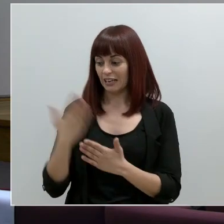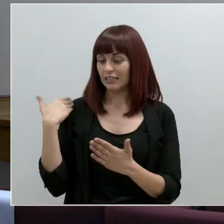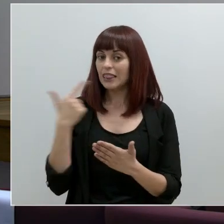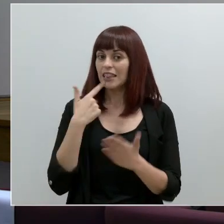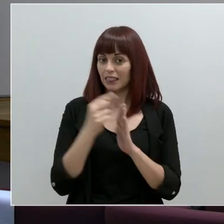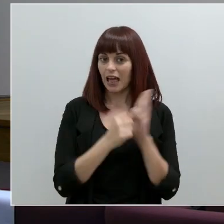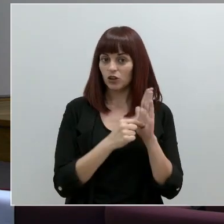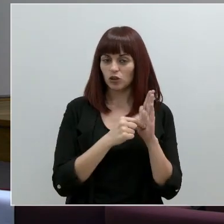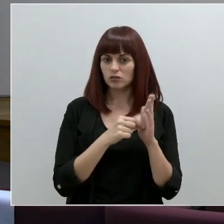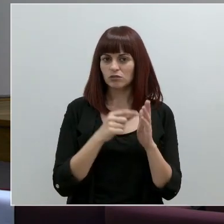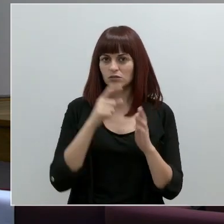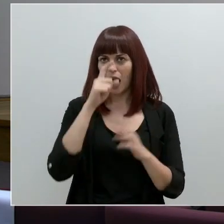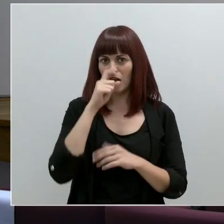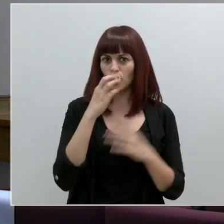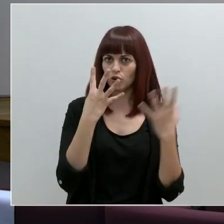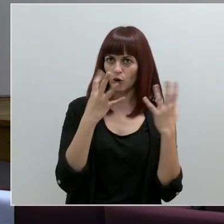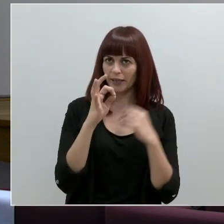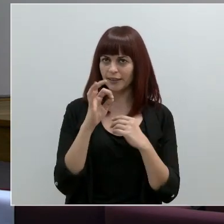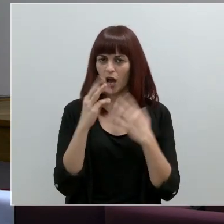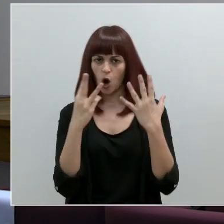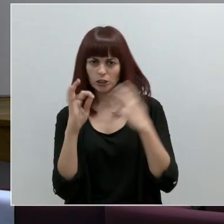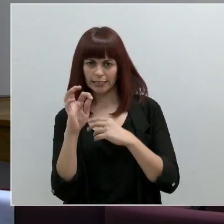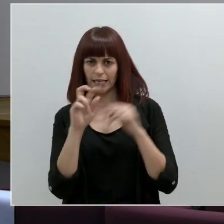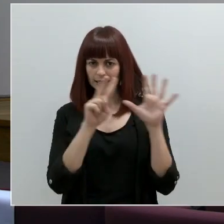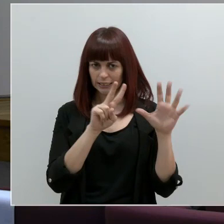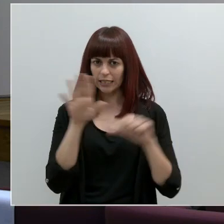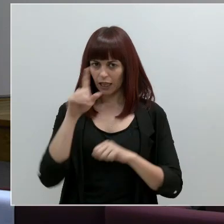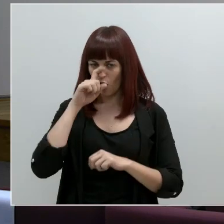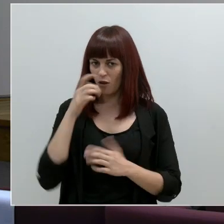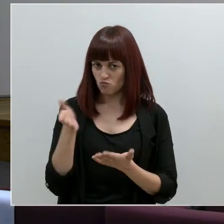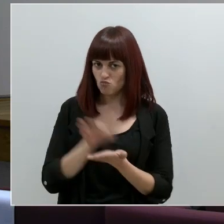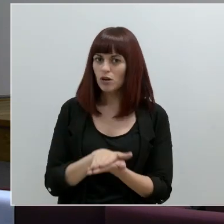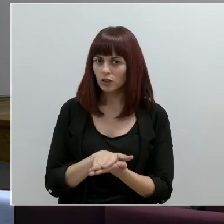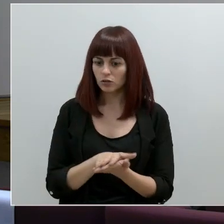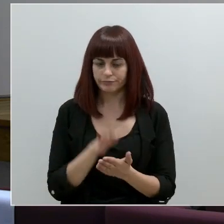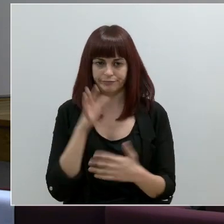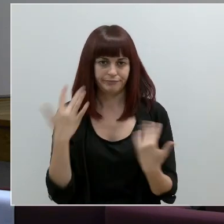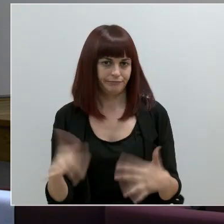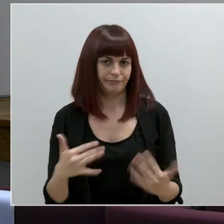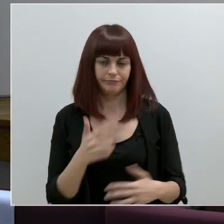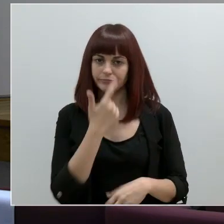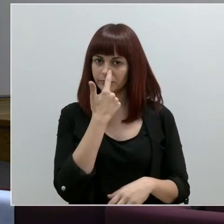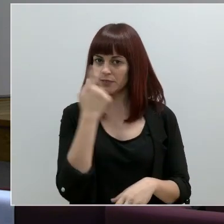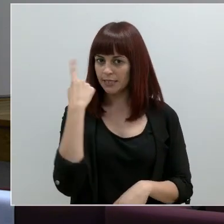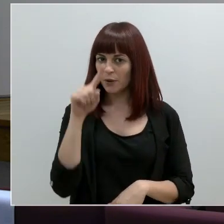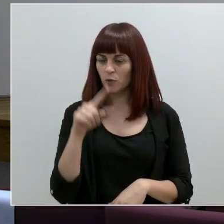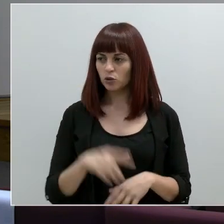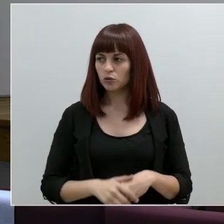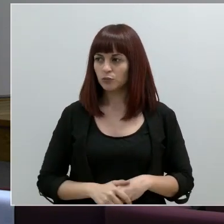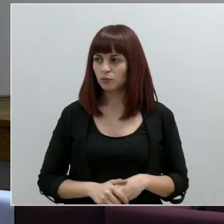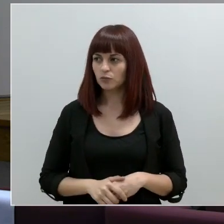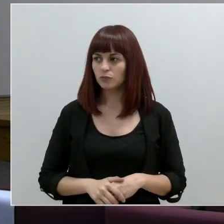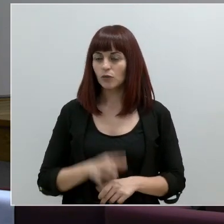ciudadanos fallecidos de 90, 80, 75 años en estas cantidades tan terribles que estamos viendo. ¿Sabemos cuántos de